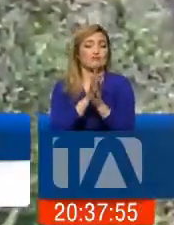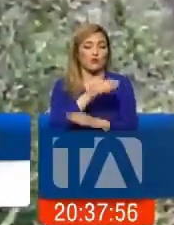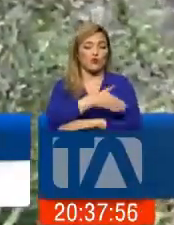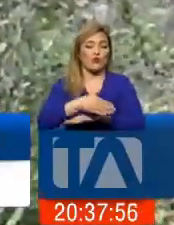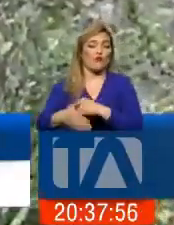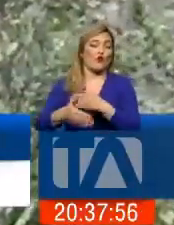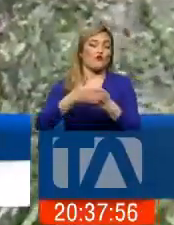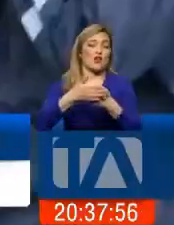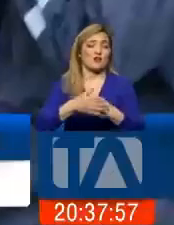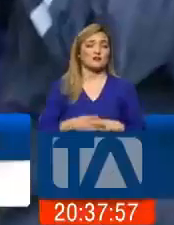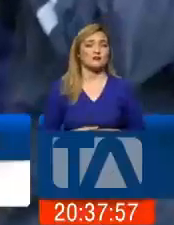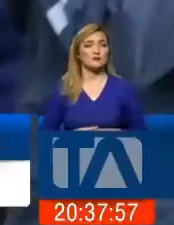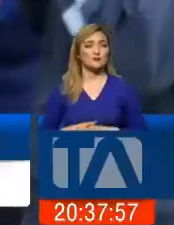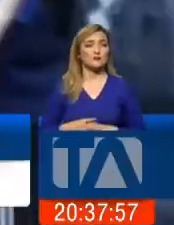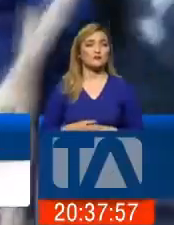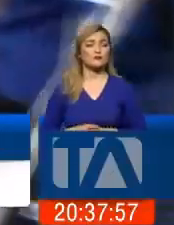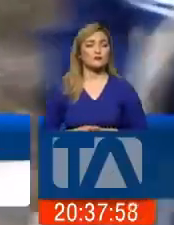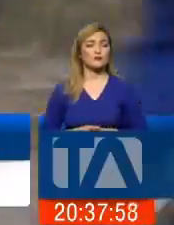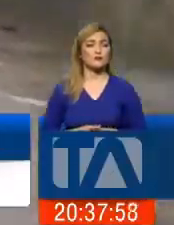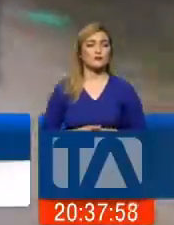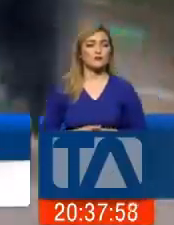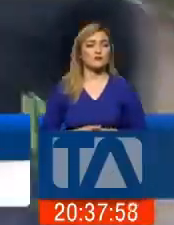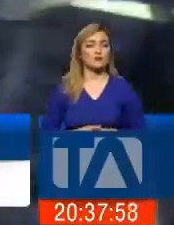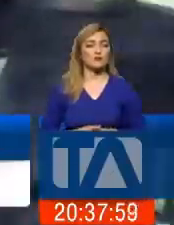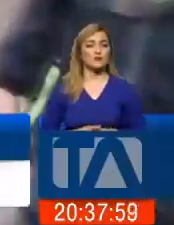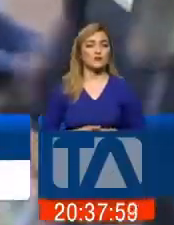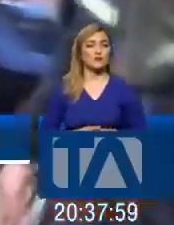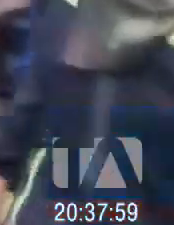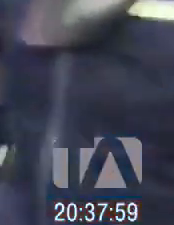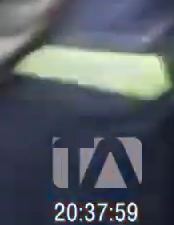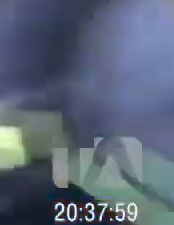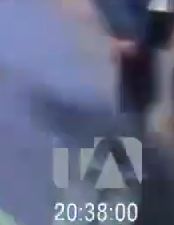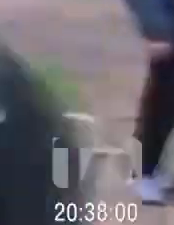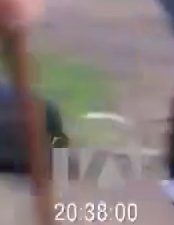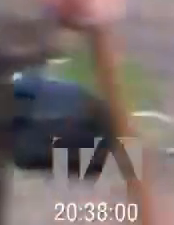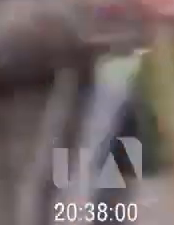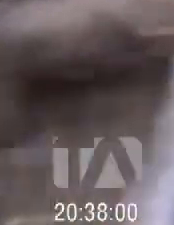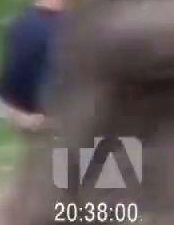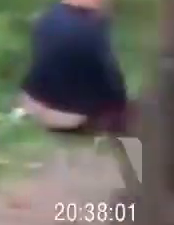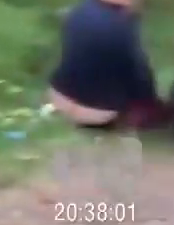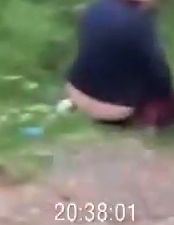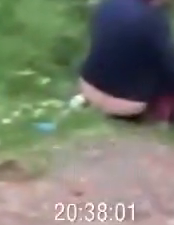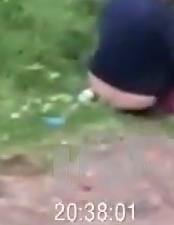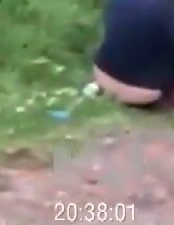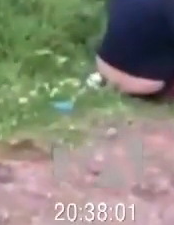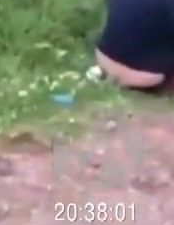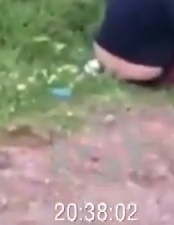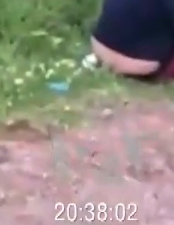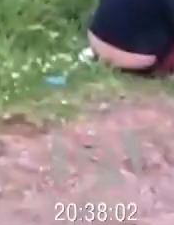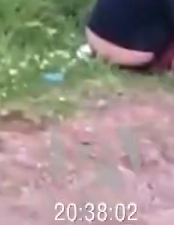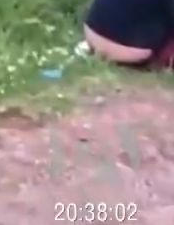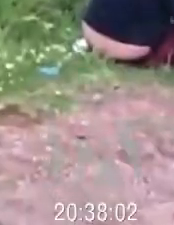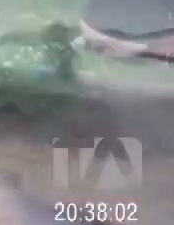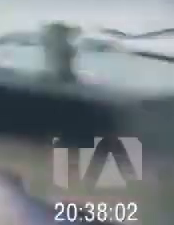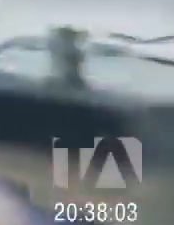la frontera, dicen. Con imágenes de Mario Esteban López, en Rumichaca, Jairo Jacome Ortega, 24